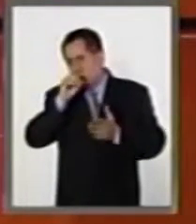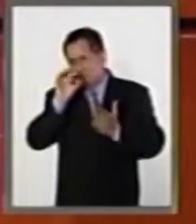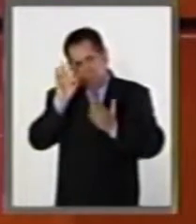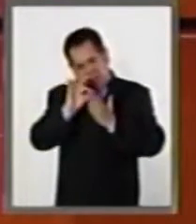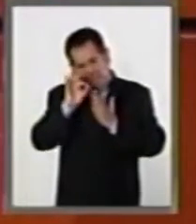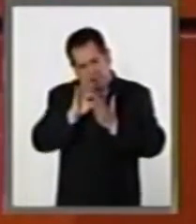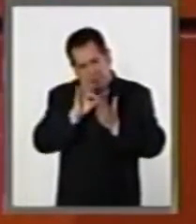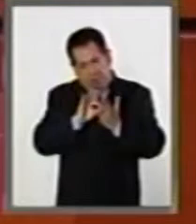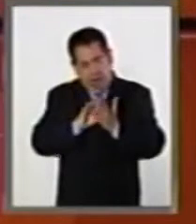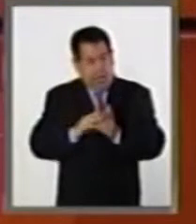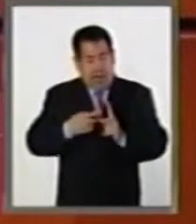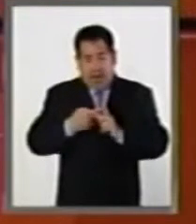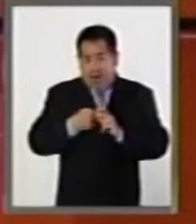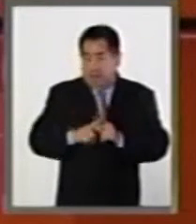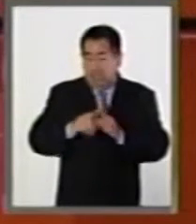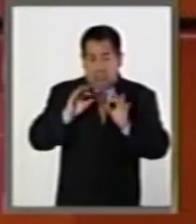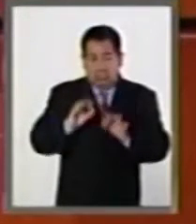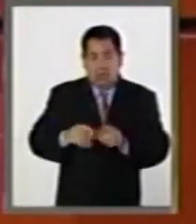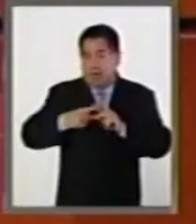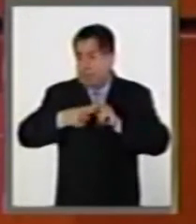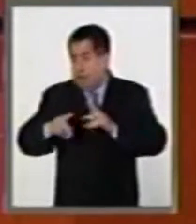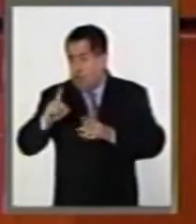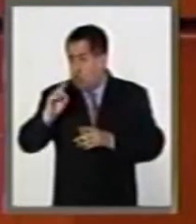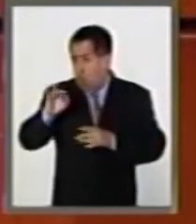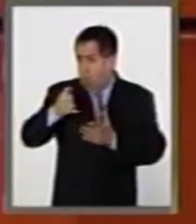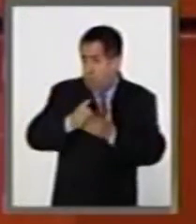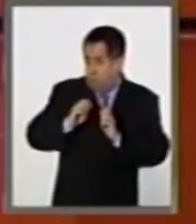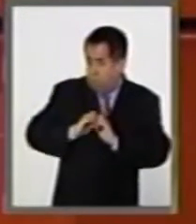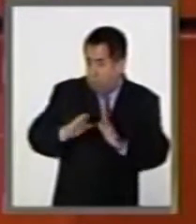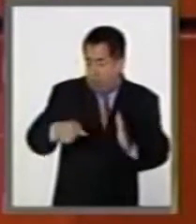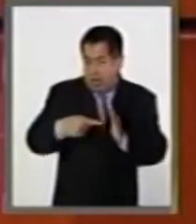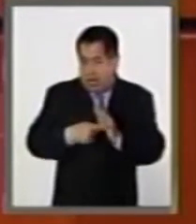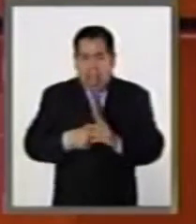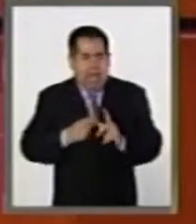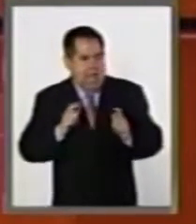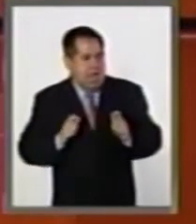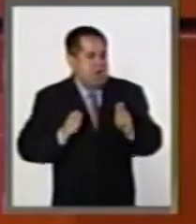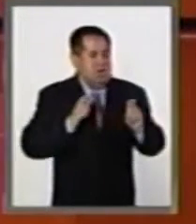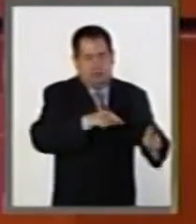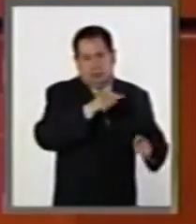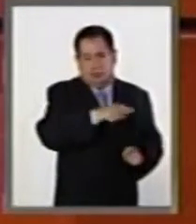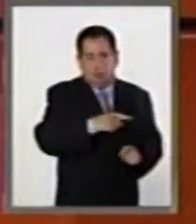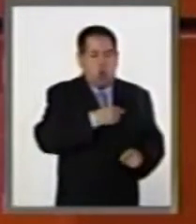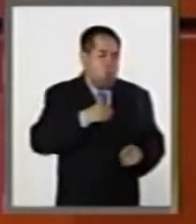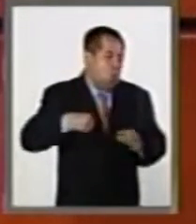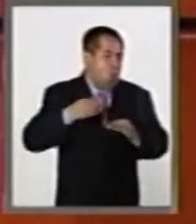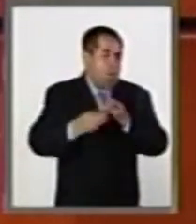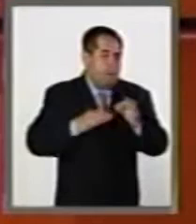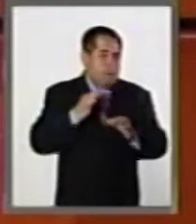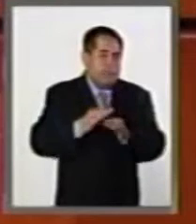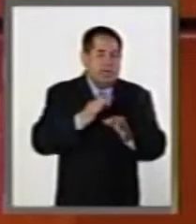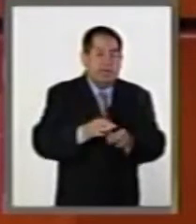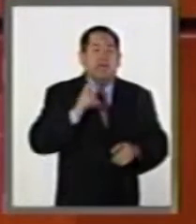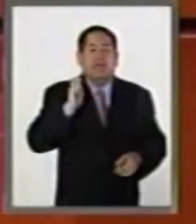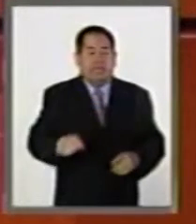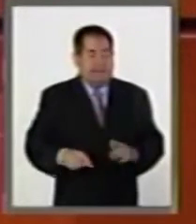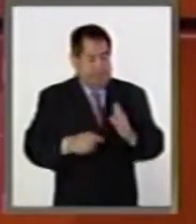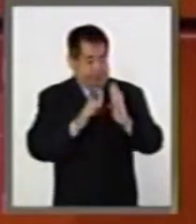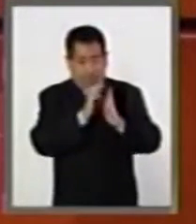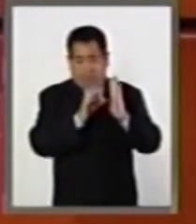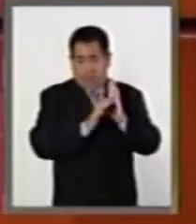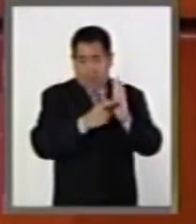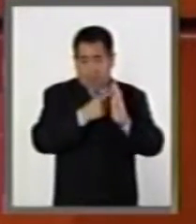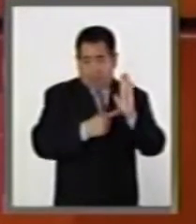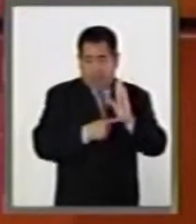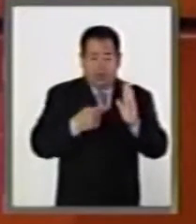partir de su entrada en vigor para garantizar el cumplimiento del mandato constitucional que nos obliga a transitar